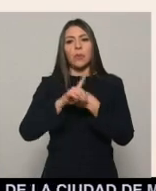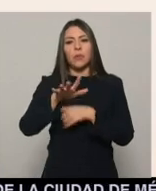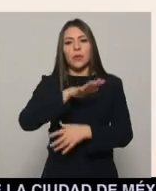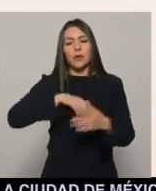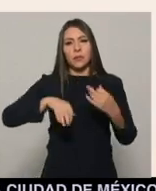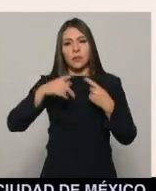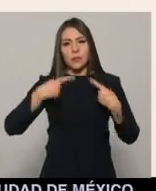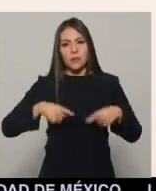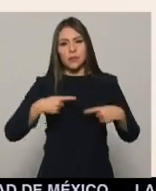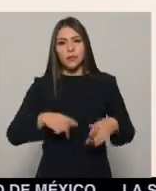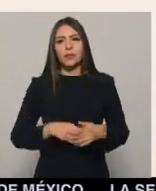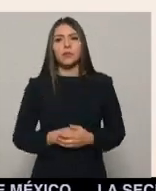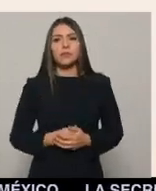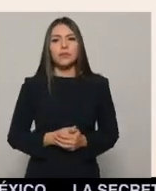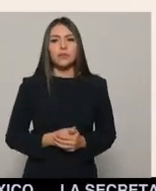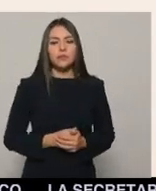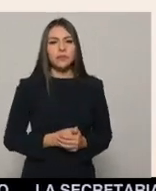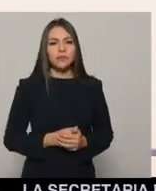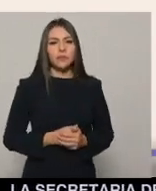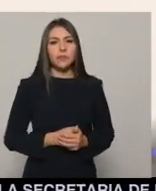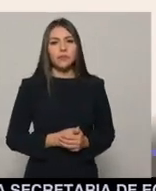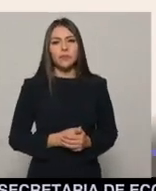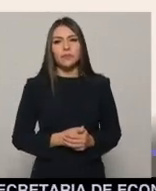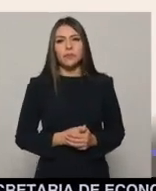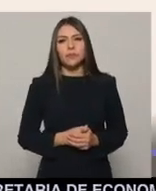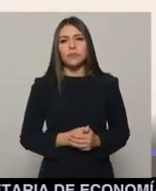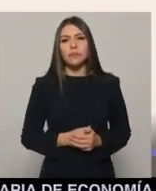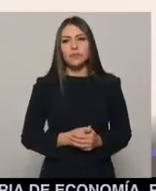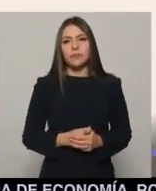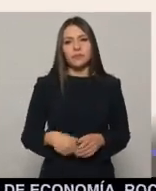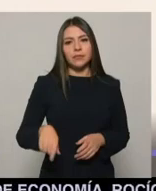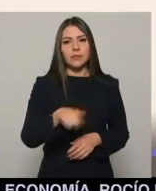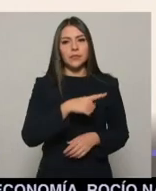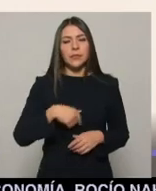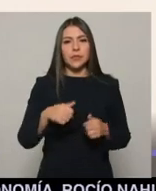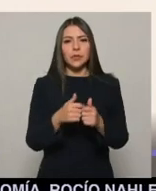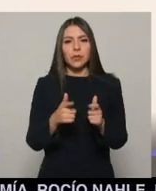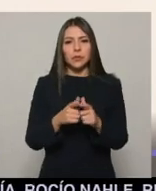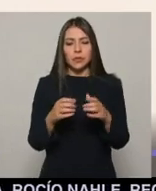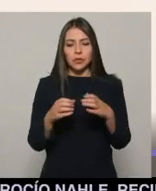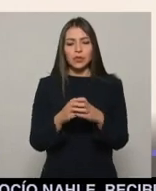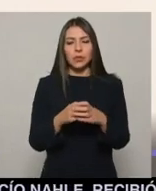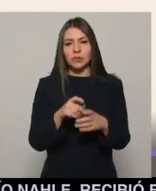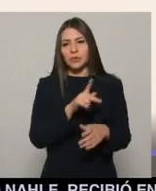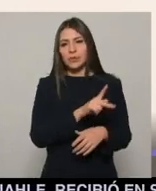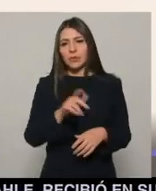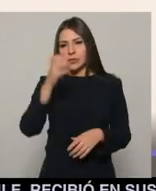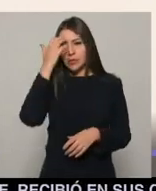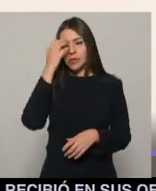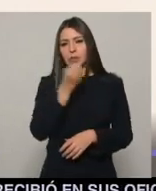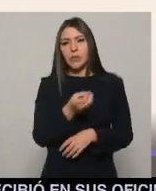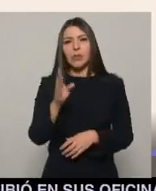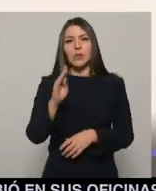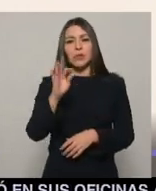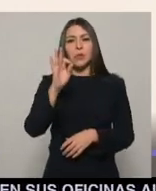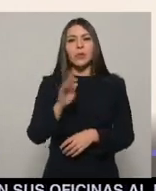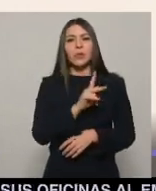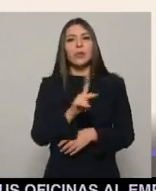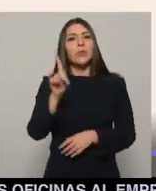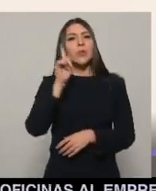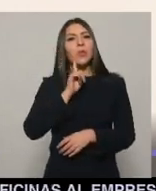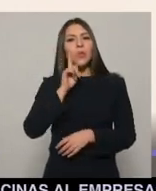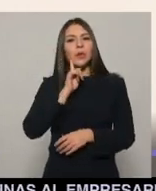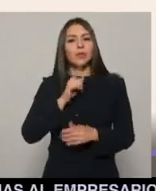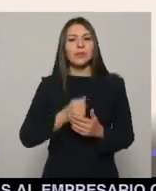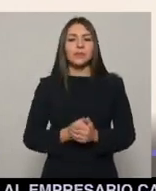Bueno, pues la verdad es que todas nos conocemos entre todas, somos un gremio muy chiquito, el 90% somos mujeres, y pues era un tema que